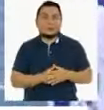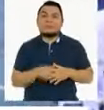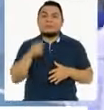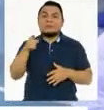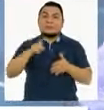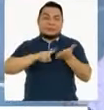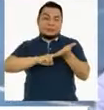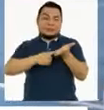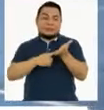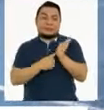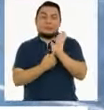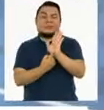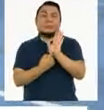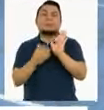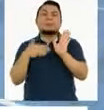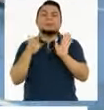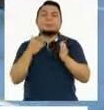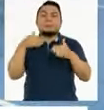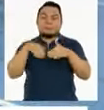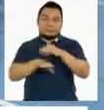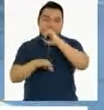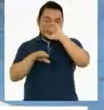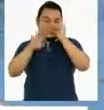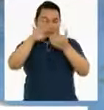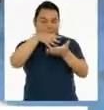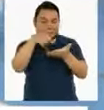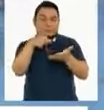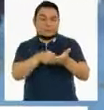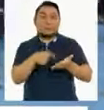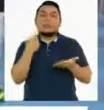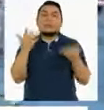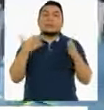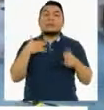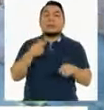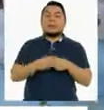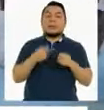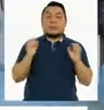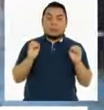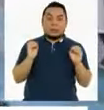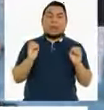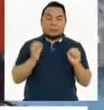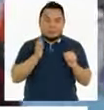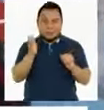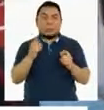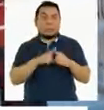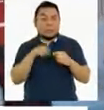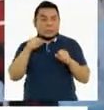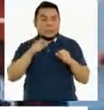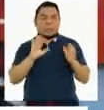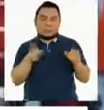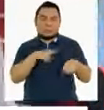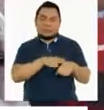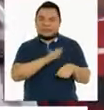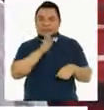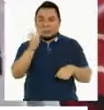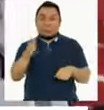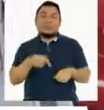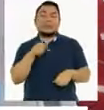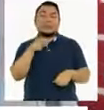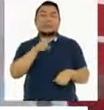su DNI pueden ser incorporados en el padrón si es que no están ya incorporados en uno de